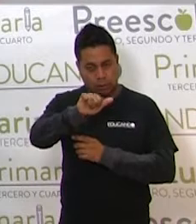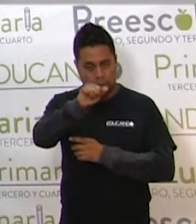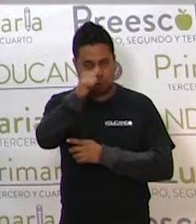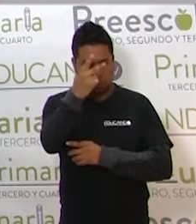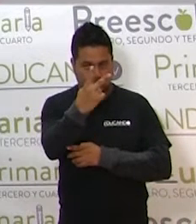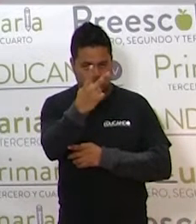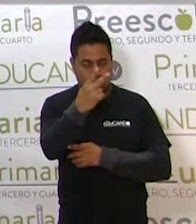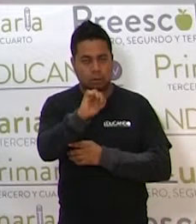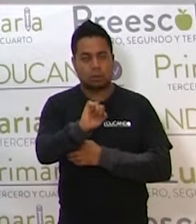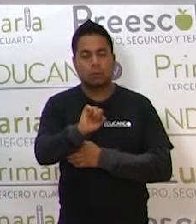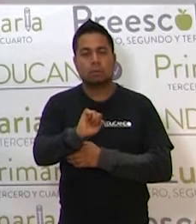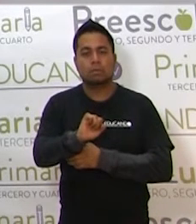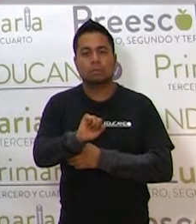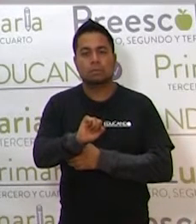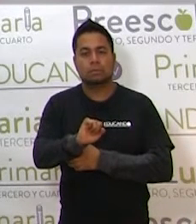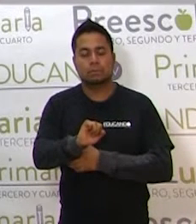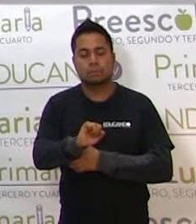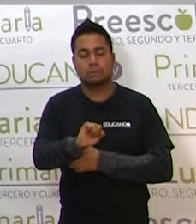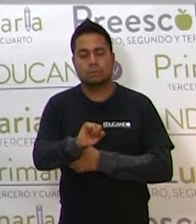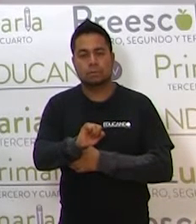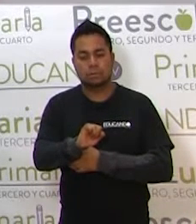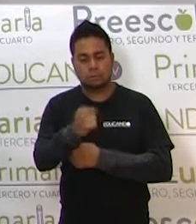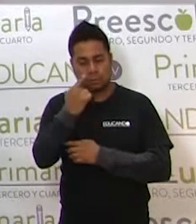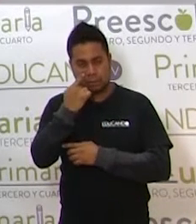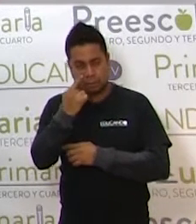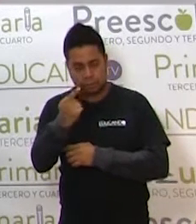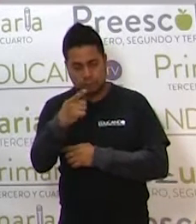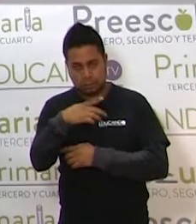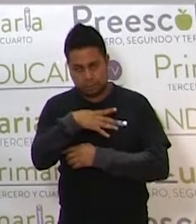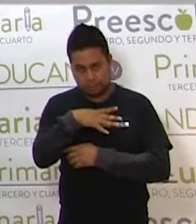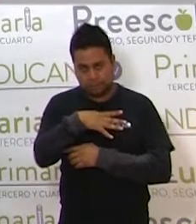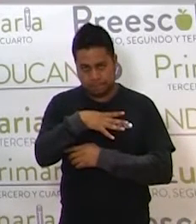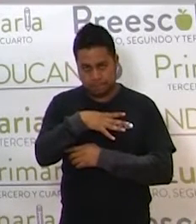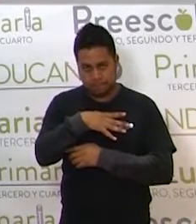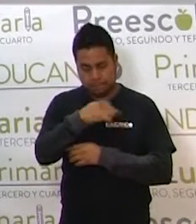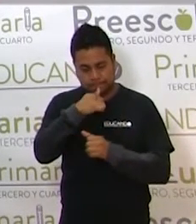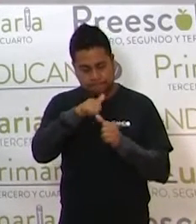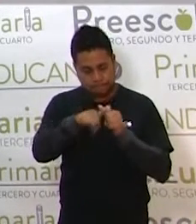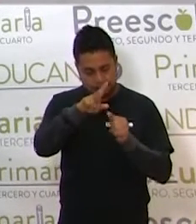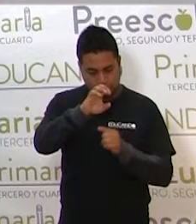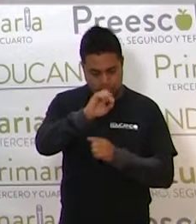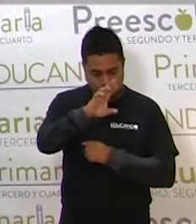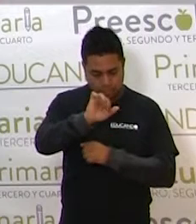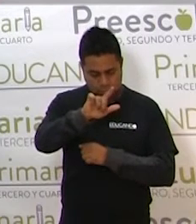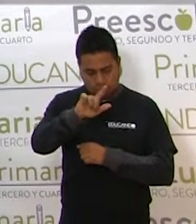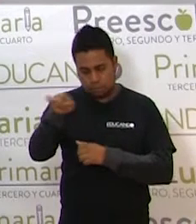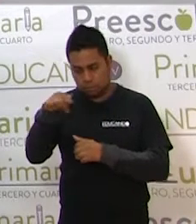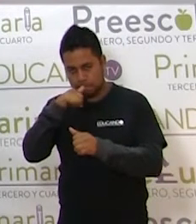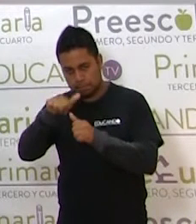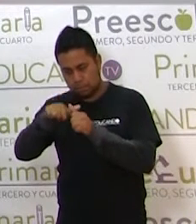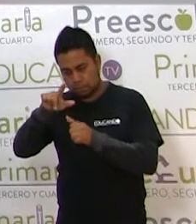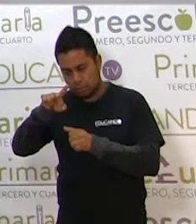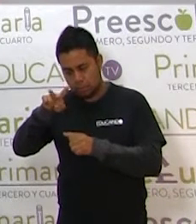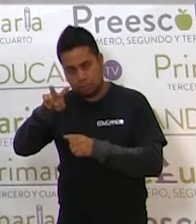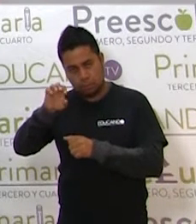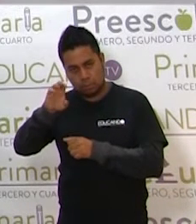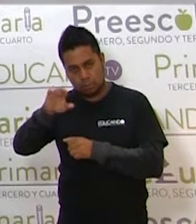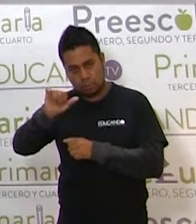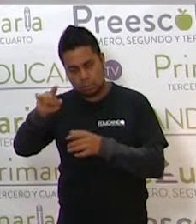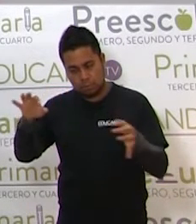2 aquí tenemos vocal vocal por lo tanto estamos hablando de